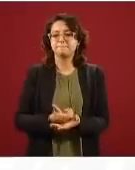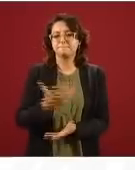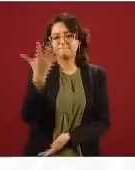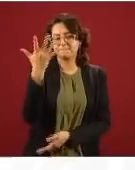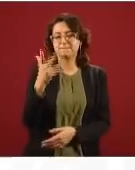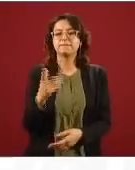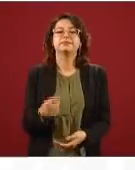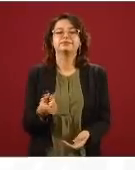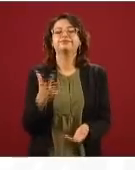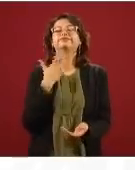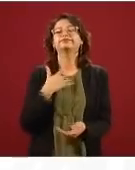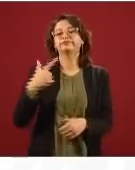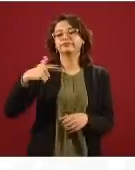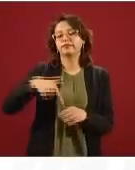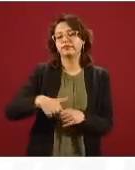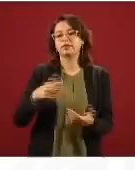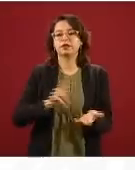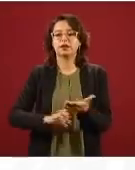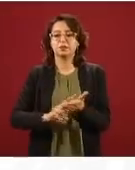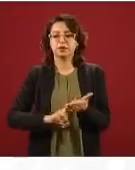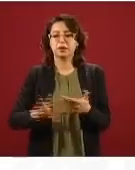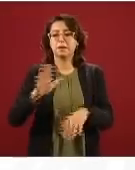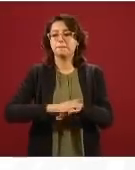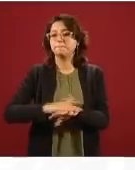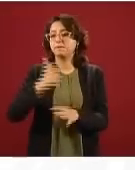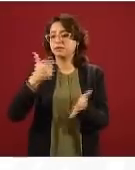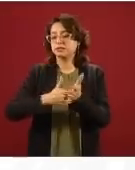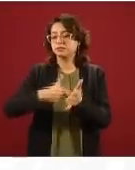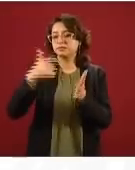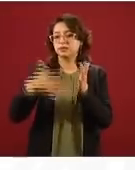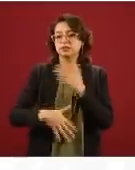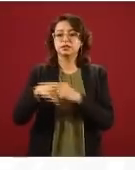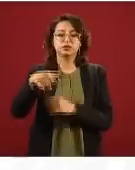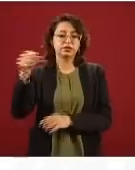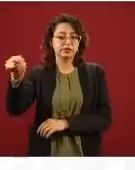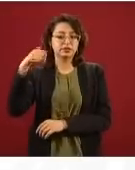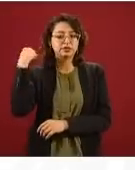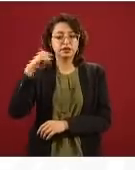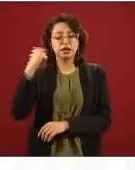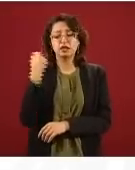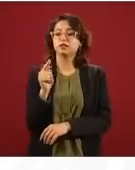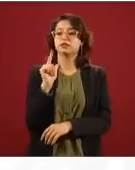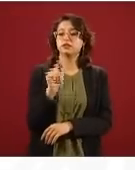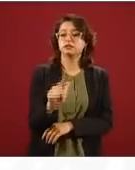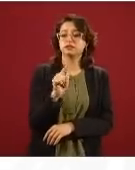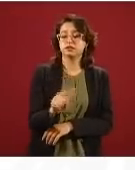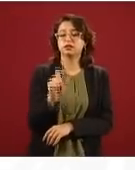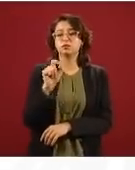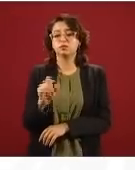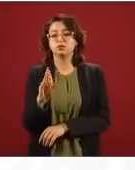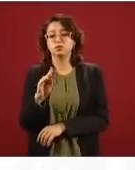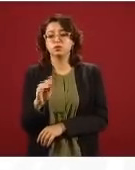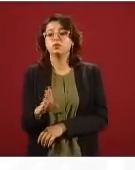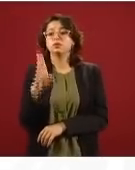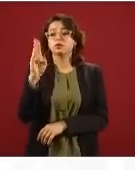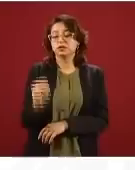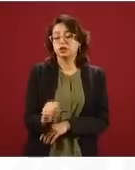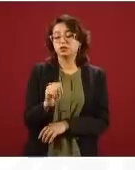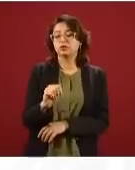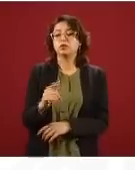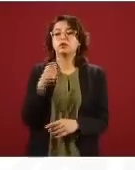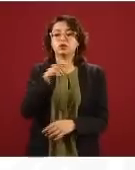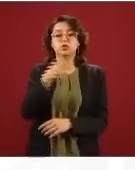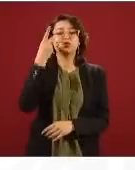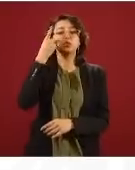la regular y el más económico corporativo para gas en Centro Tabasco, a 17.99 por litro, con un